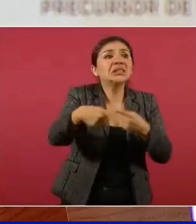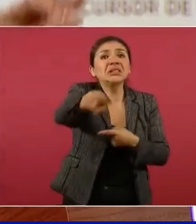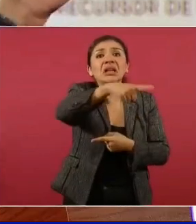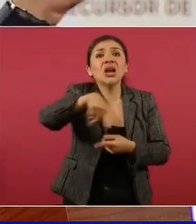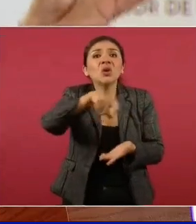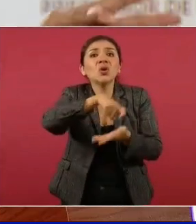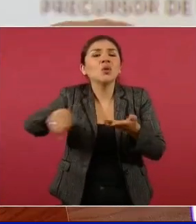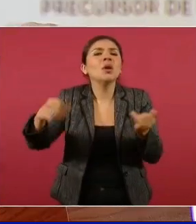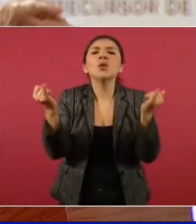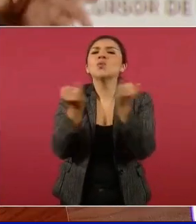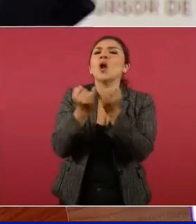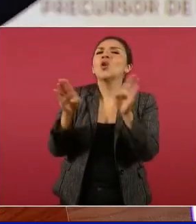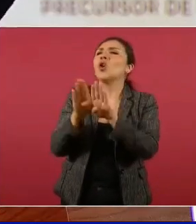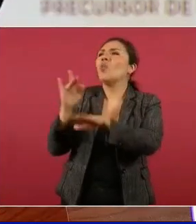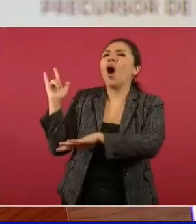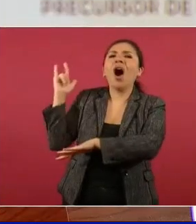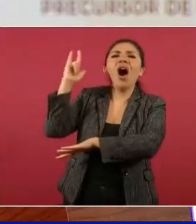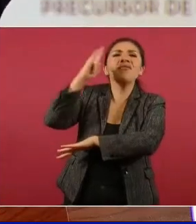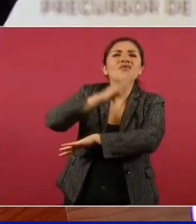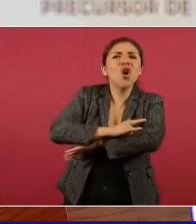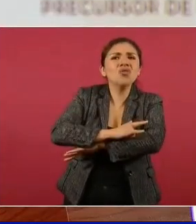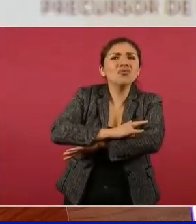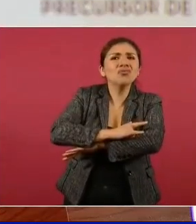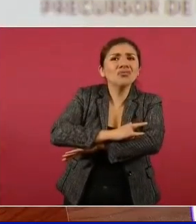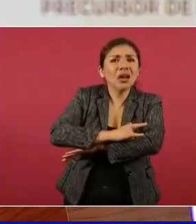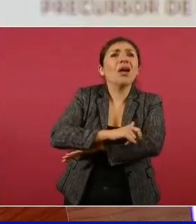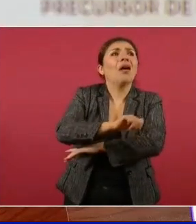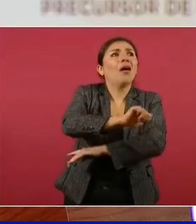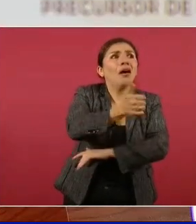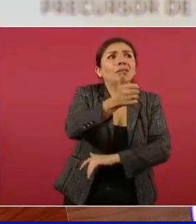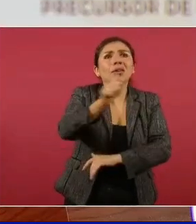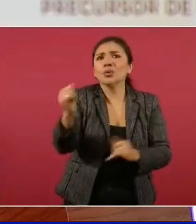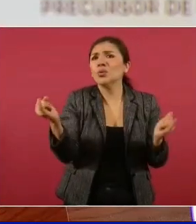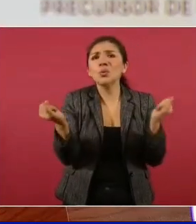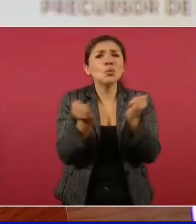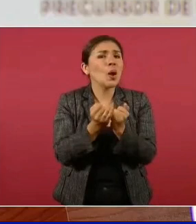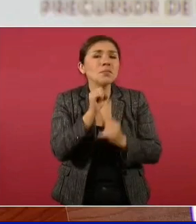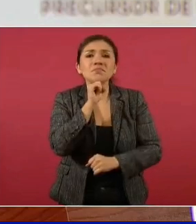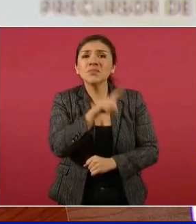Es como el avión presidencial, no solo el avión presidencial, todos los aviones.